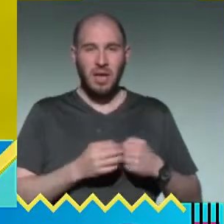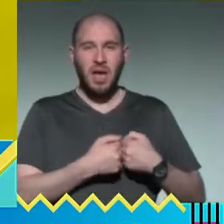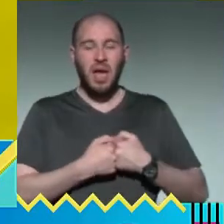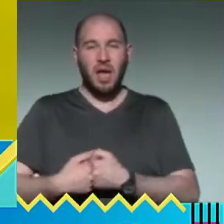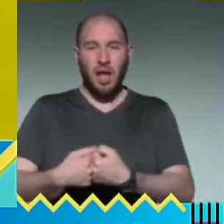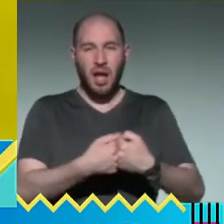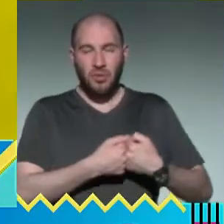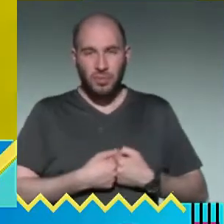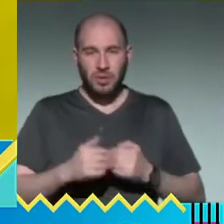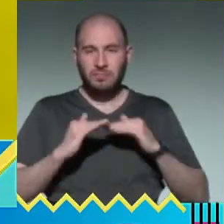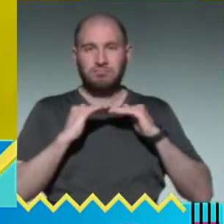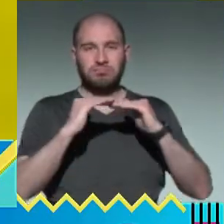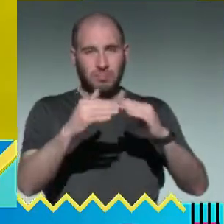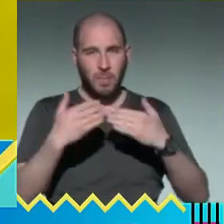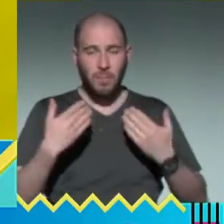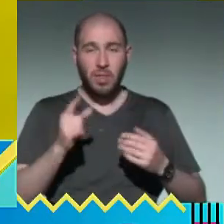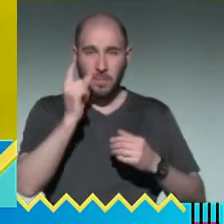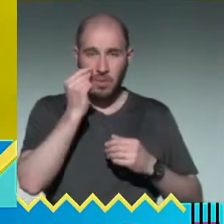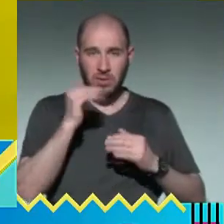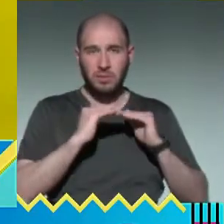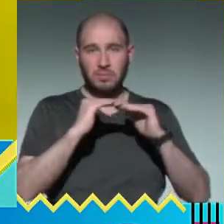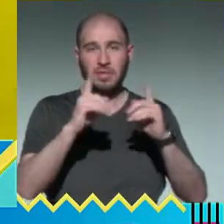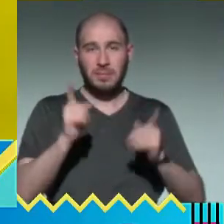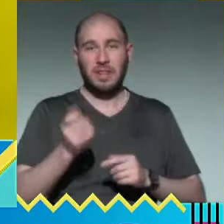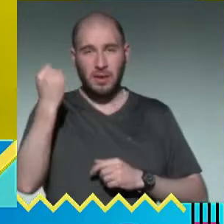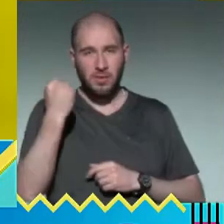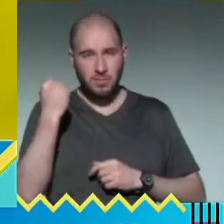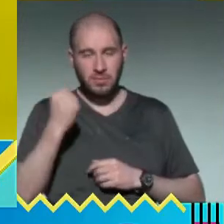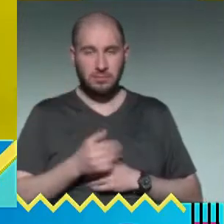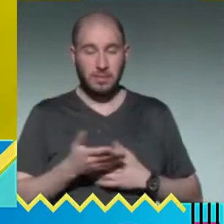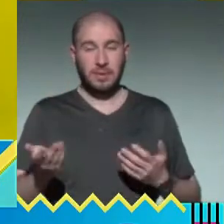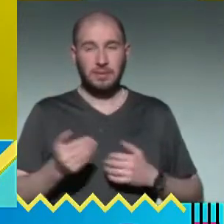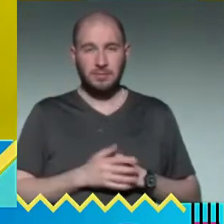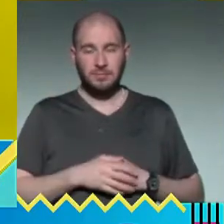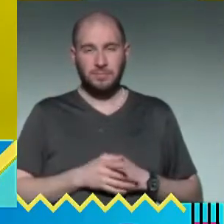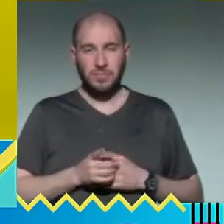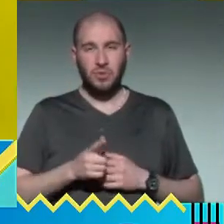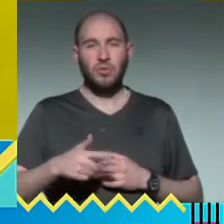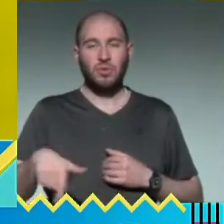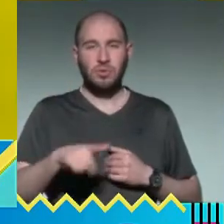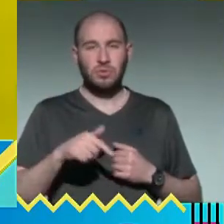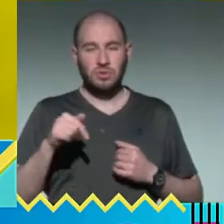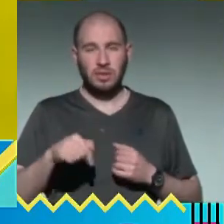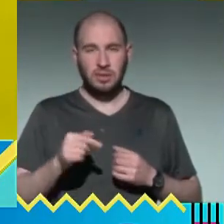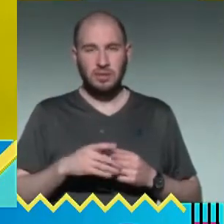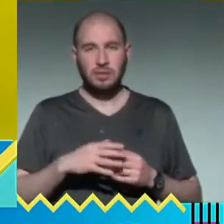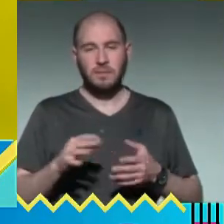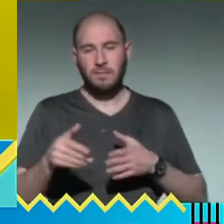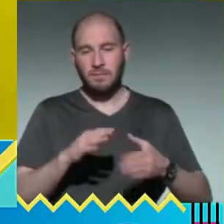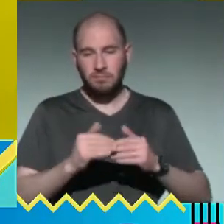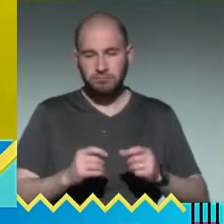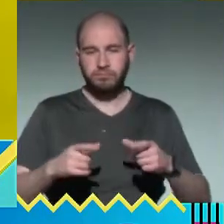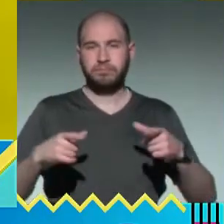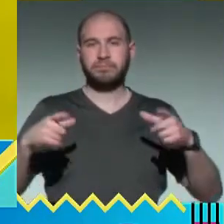son sostenibles políticamente y económicamente, bueno, vamos a poder tener una senda de